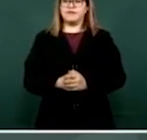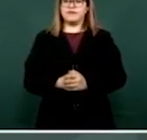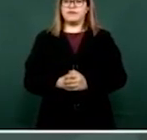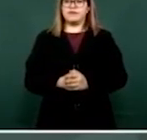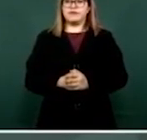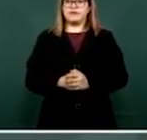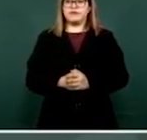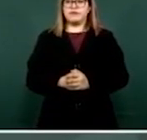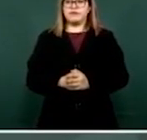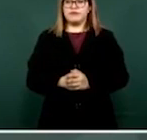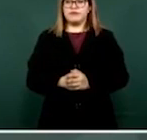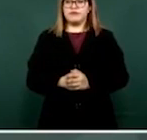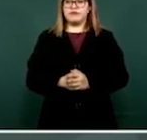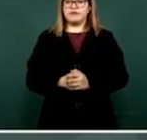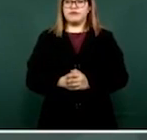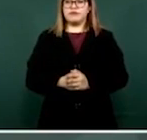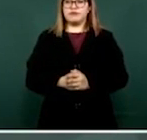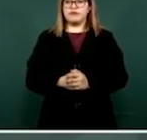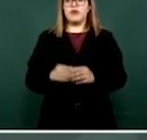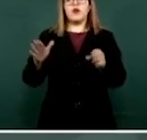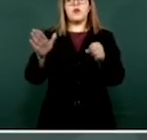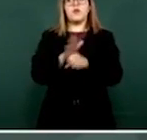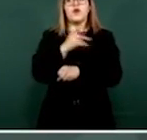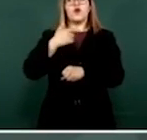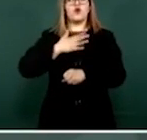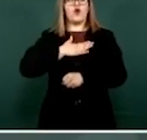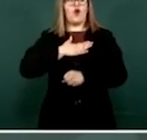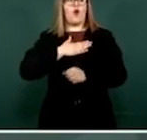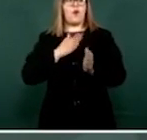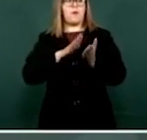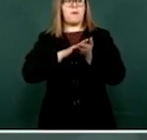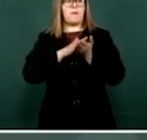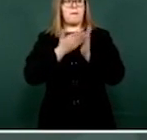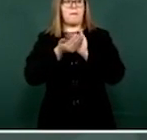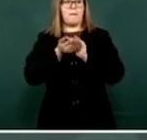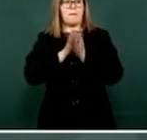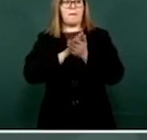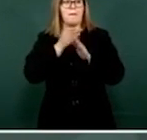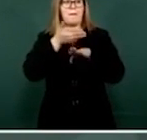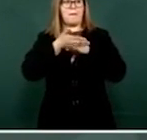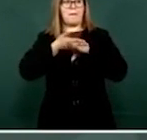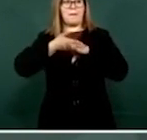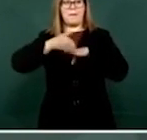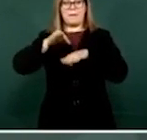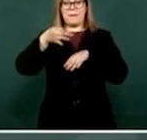Porque puedo sacar mi pañuelito blanco.